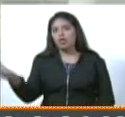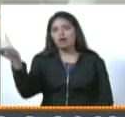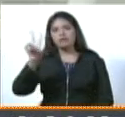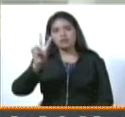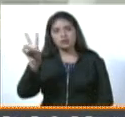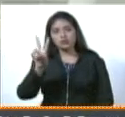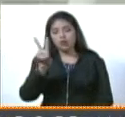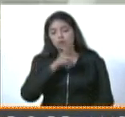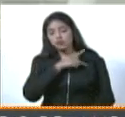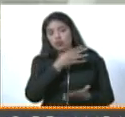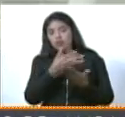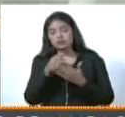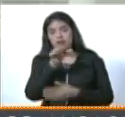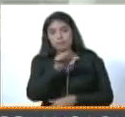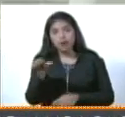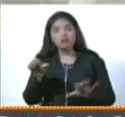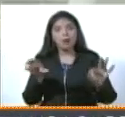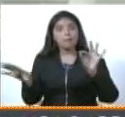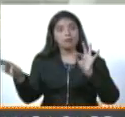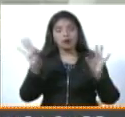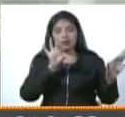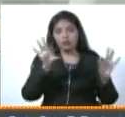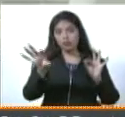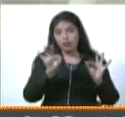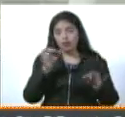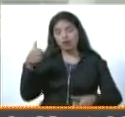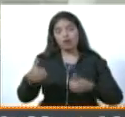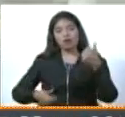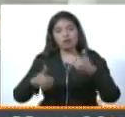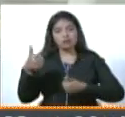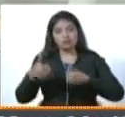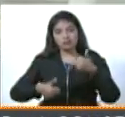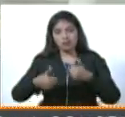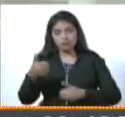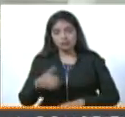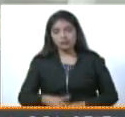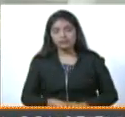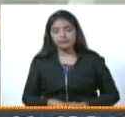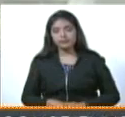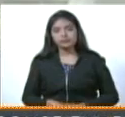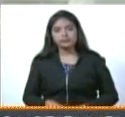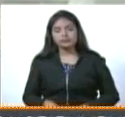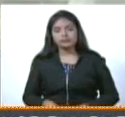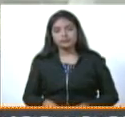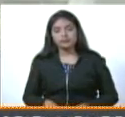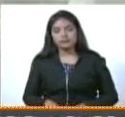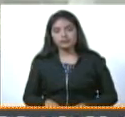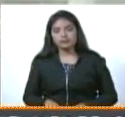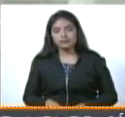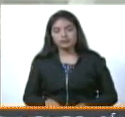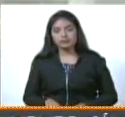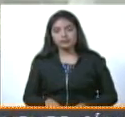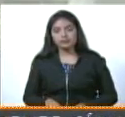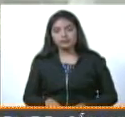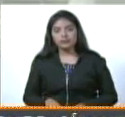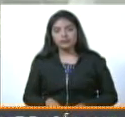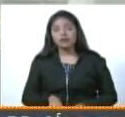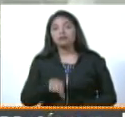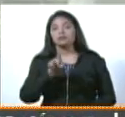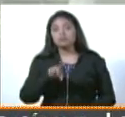últimas semanas para la escogencia de sus candidatos y candidatas. También,